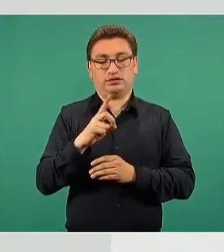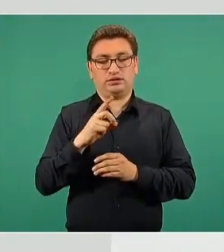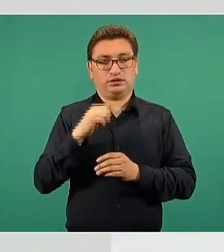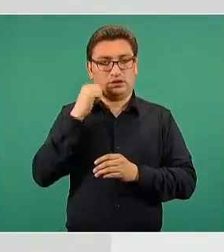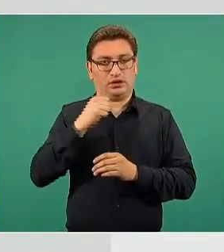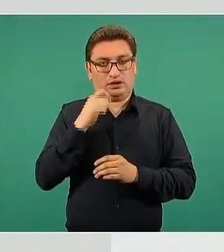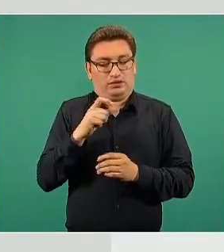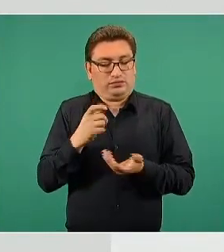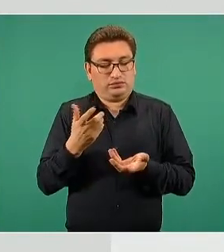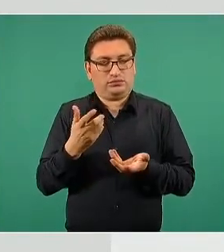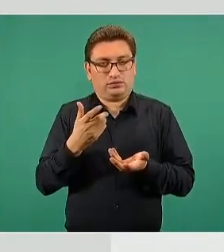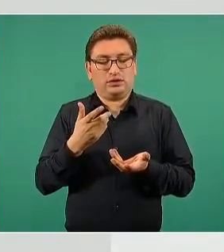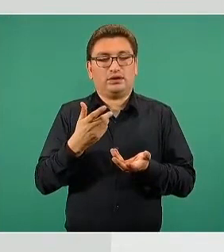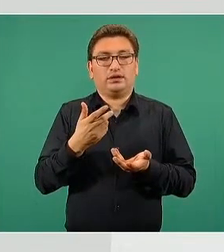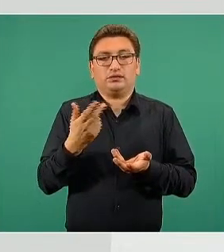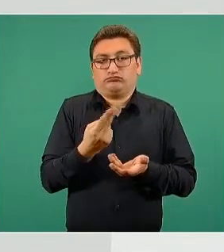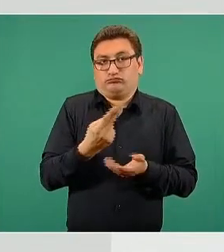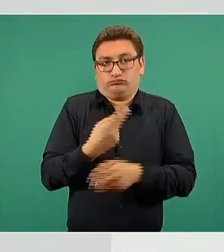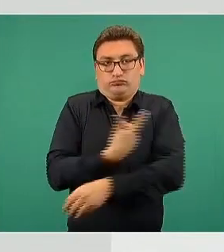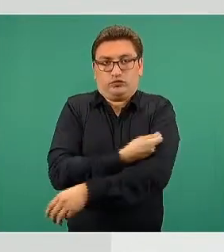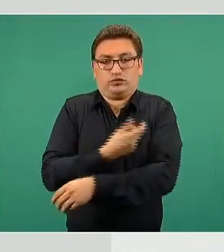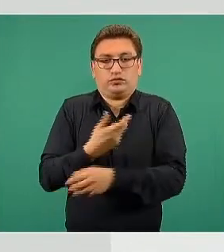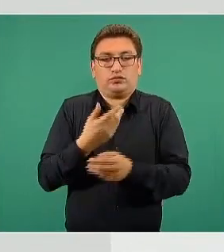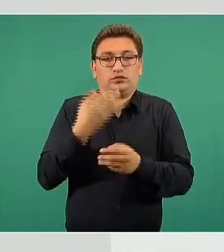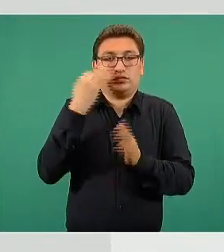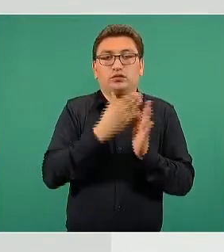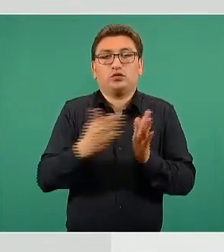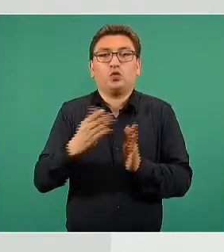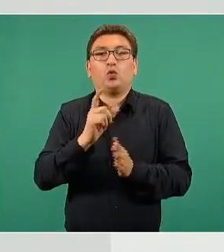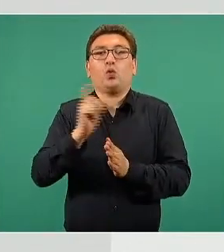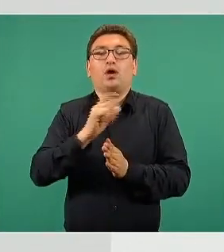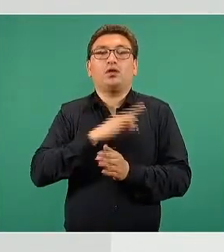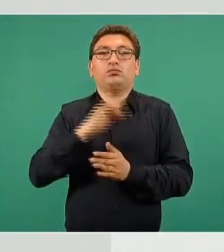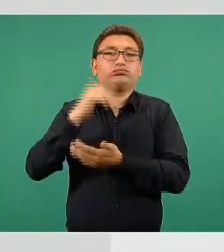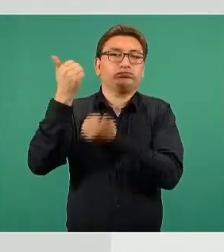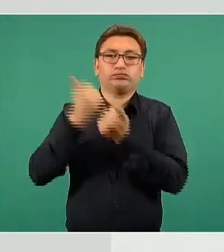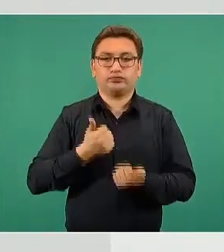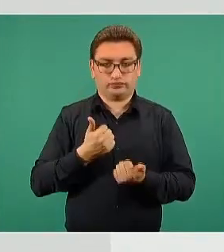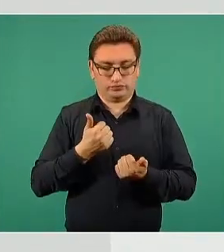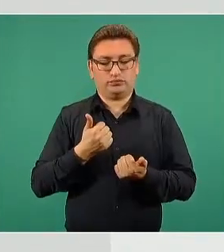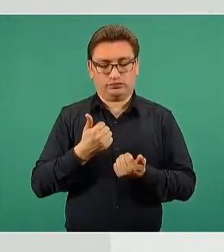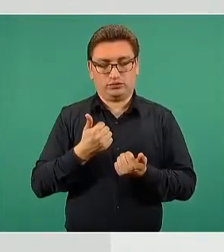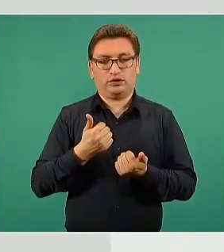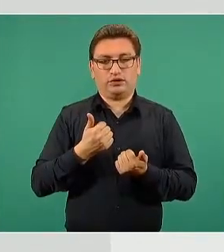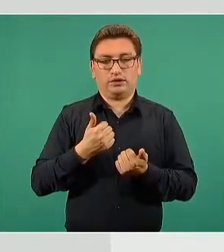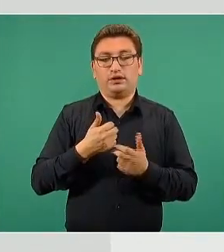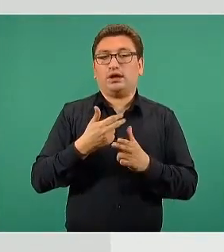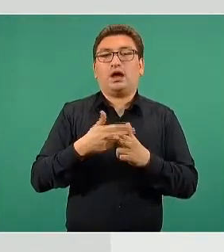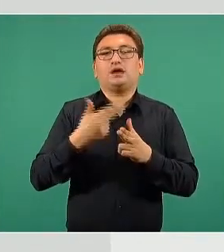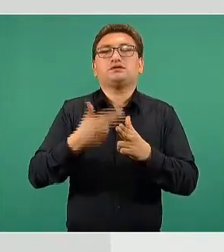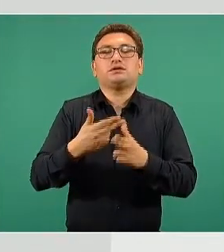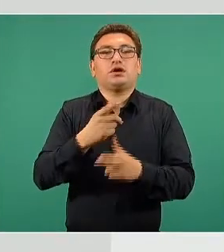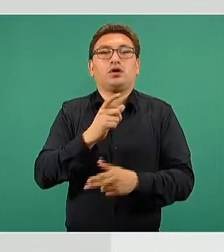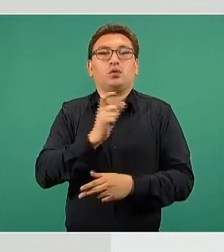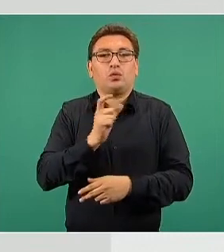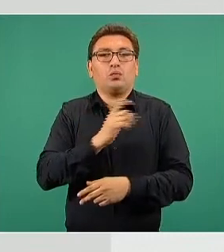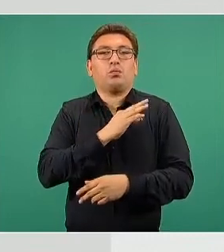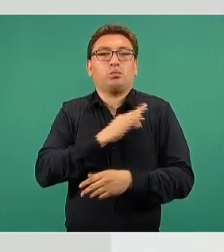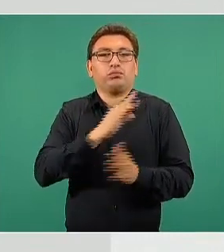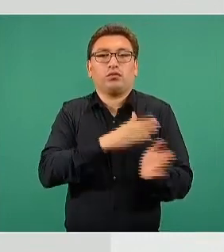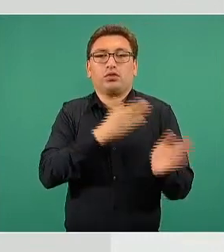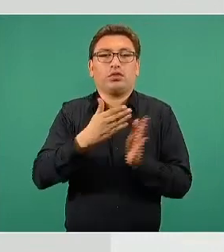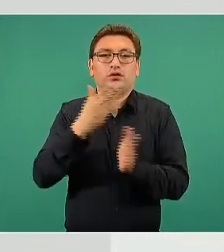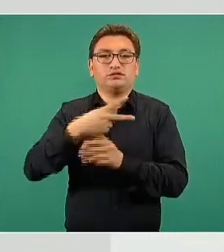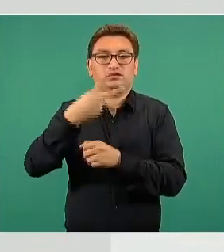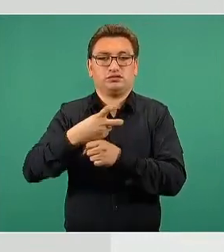días. Entonces quisiera saber en qué momento se espera que lleguen estas vacunas y hasta cuándo se puede aplazar la